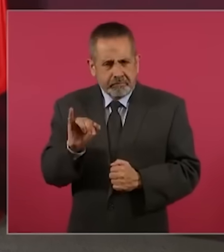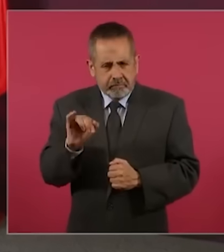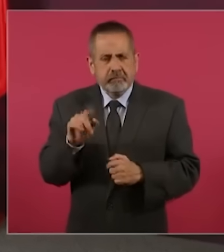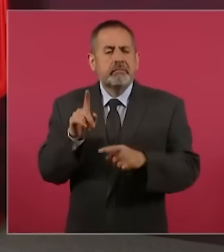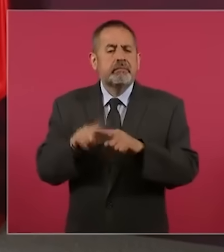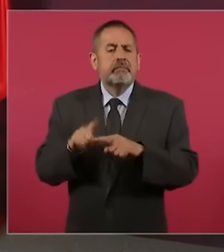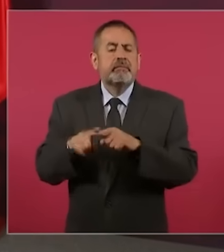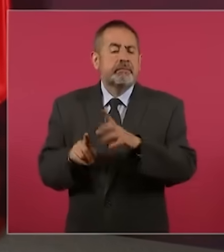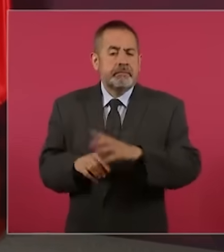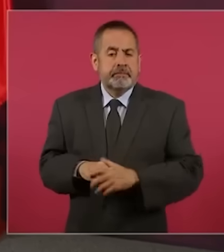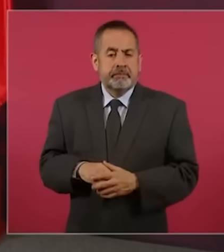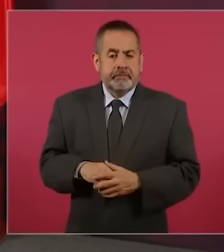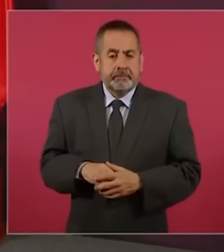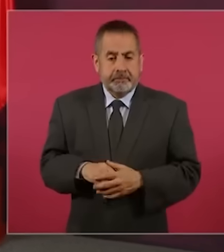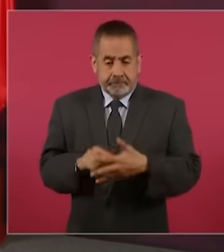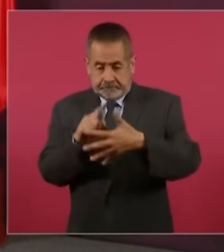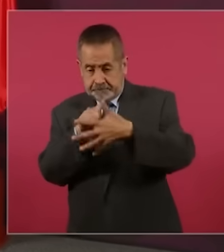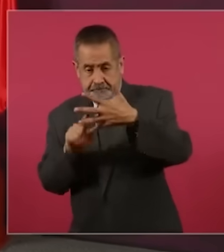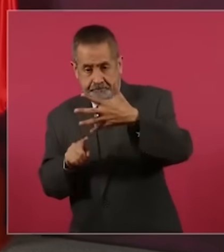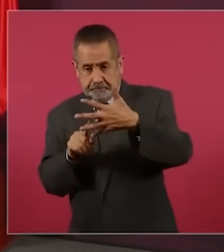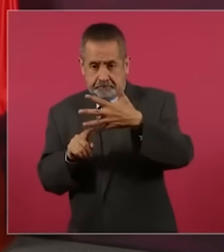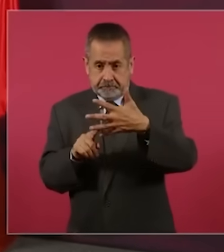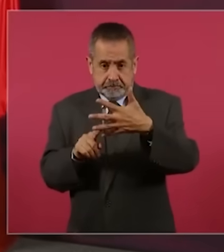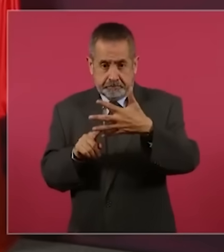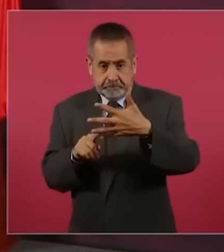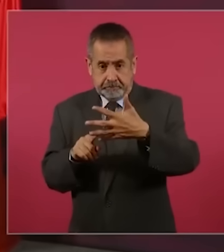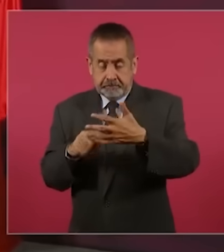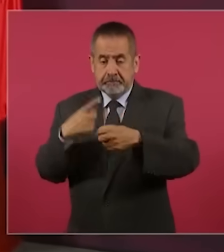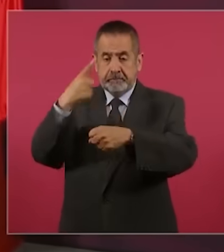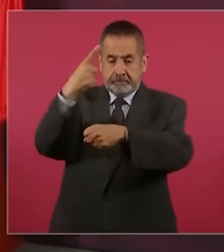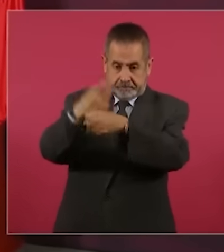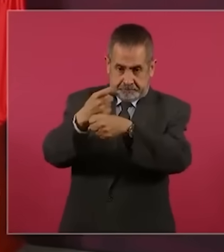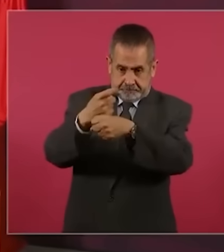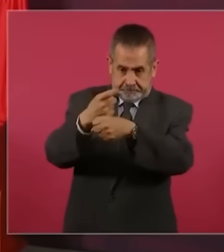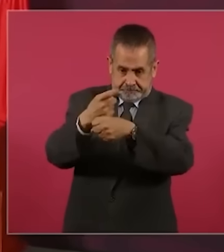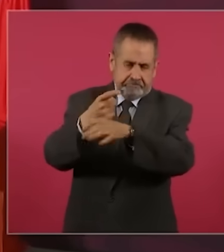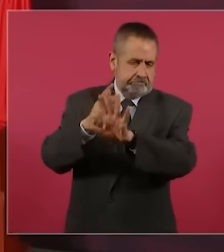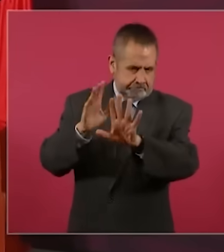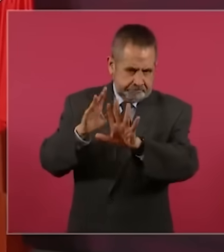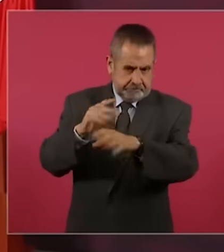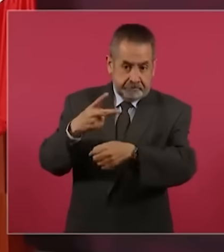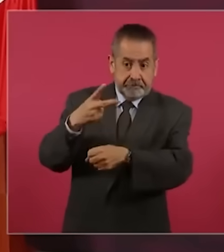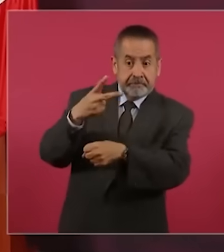que quien quedara en segundo lugar